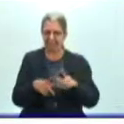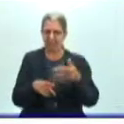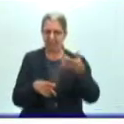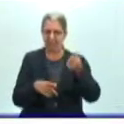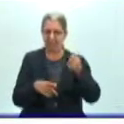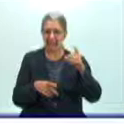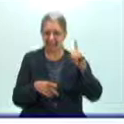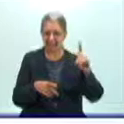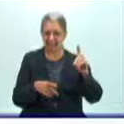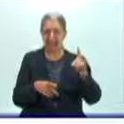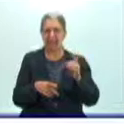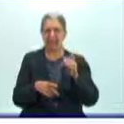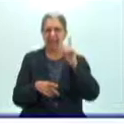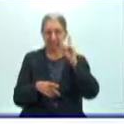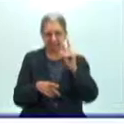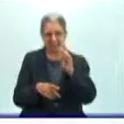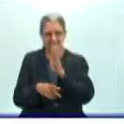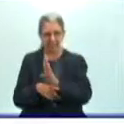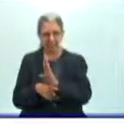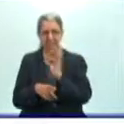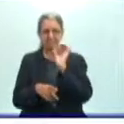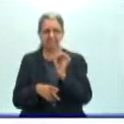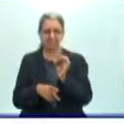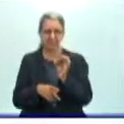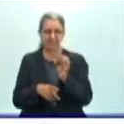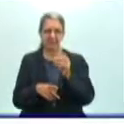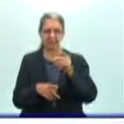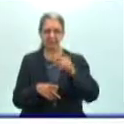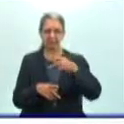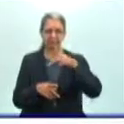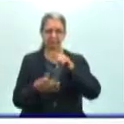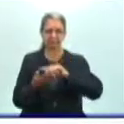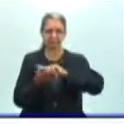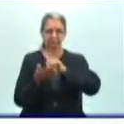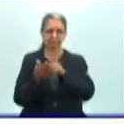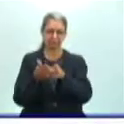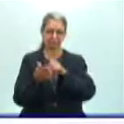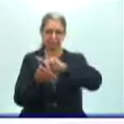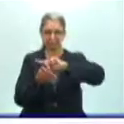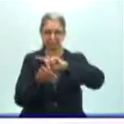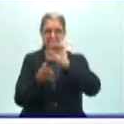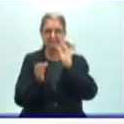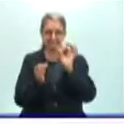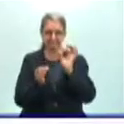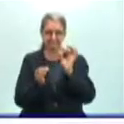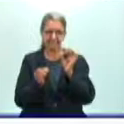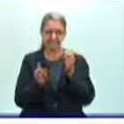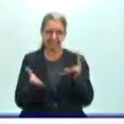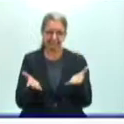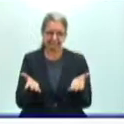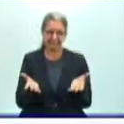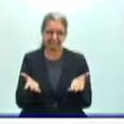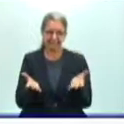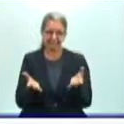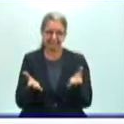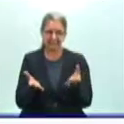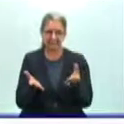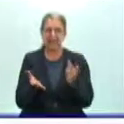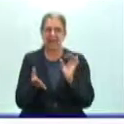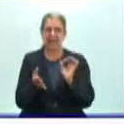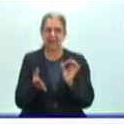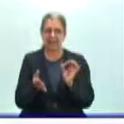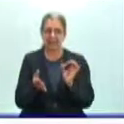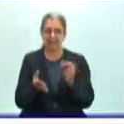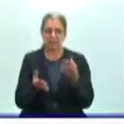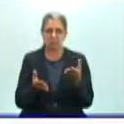AD y el arco DB, que le corresponde al ángulo DEB, forman un arco de semicircunferencia determinado por